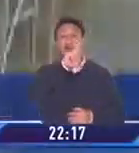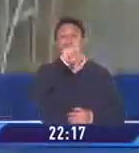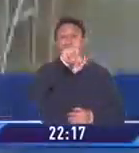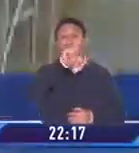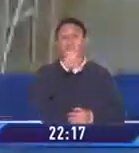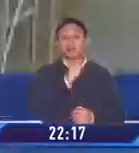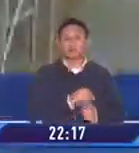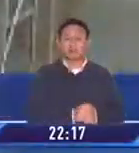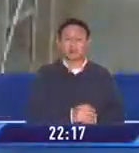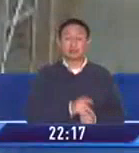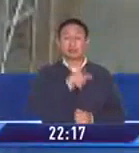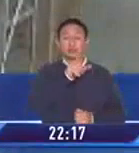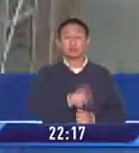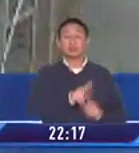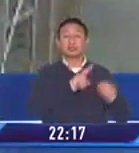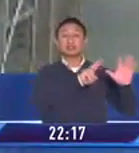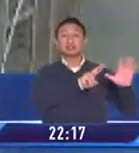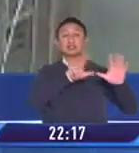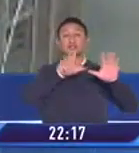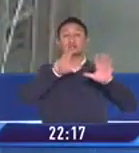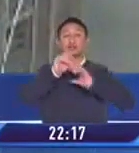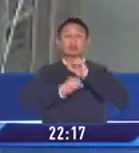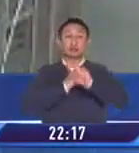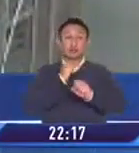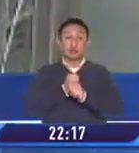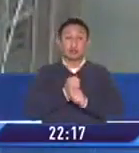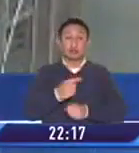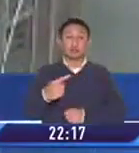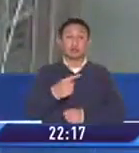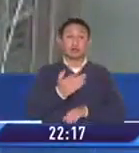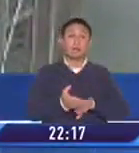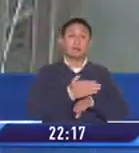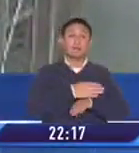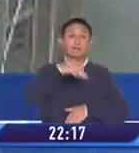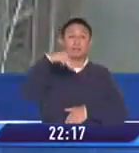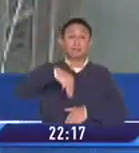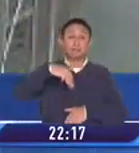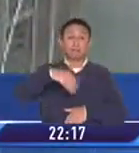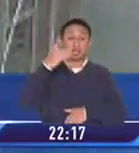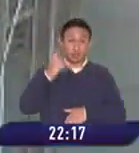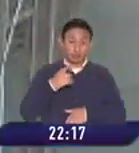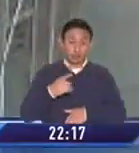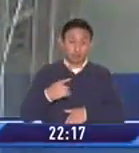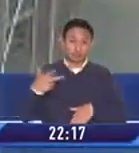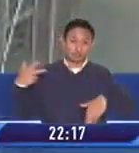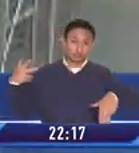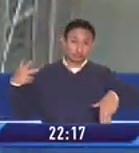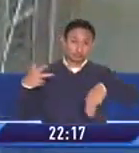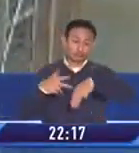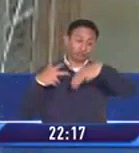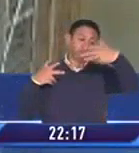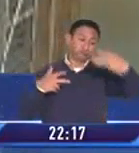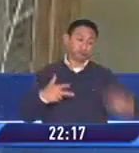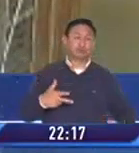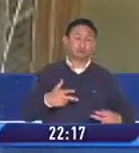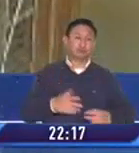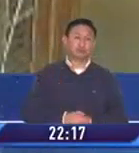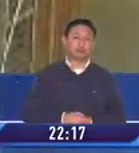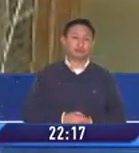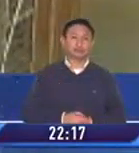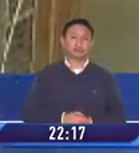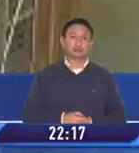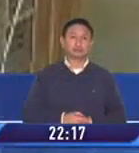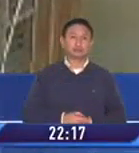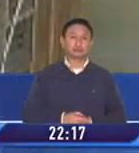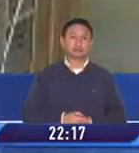de 78 años de edad, quien fue atropellado el martes en el cantón Durán cuando intentó cruzar la transitada vía